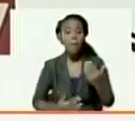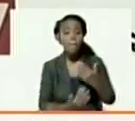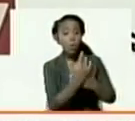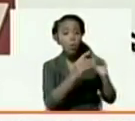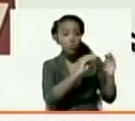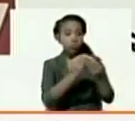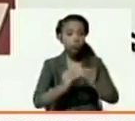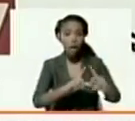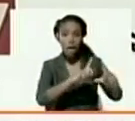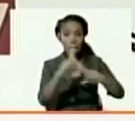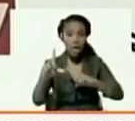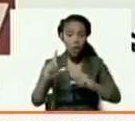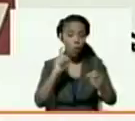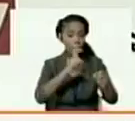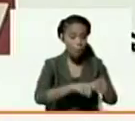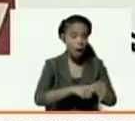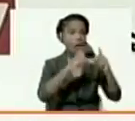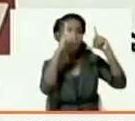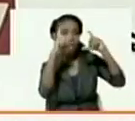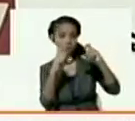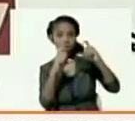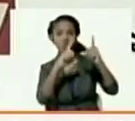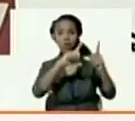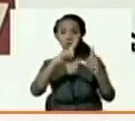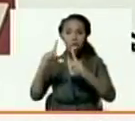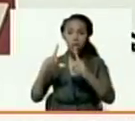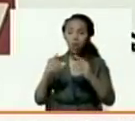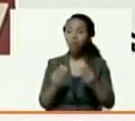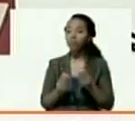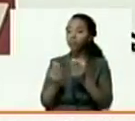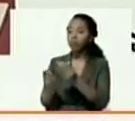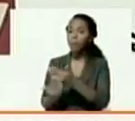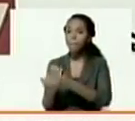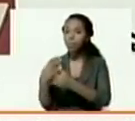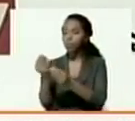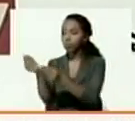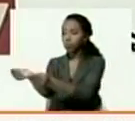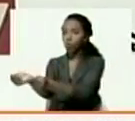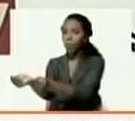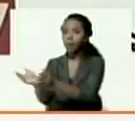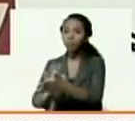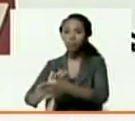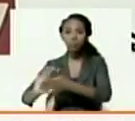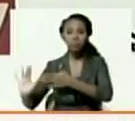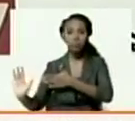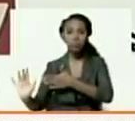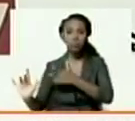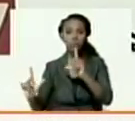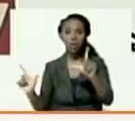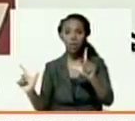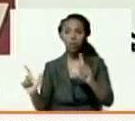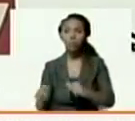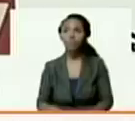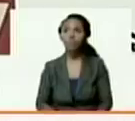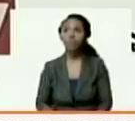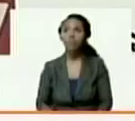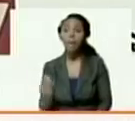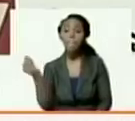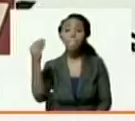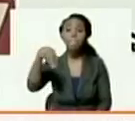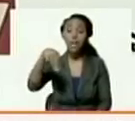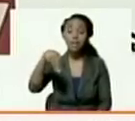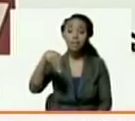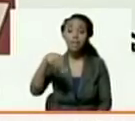Se inscribió, se tomó la foto y se le imprimió su carnet. Además, en